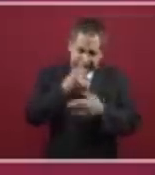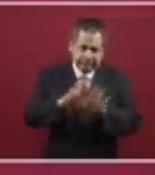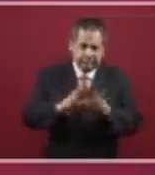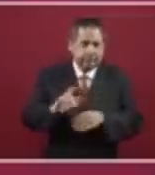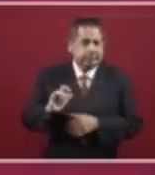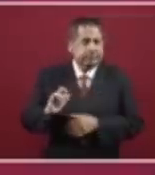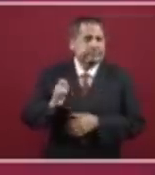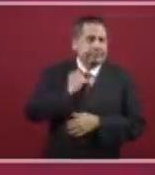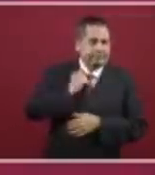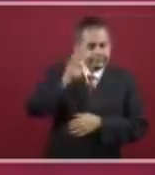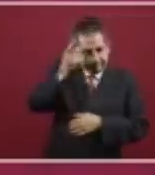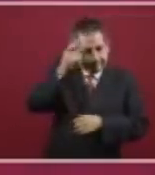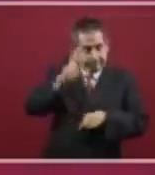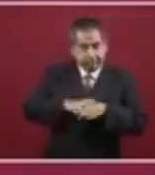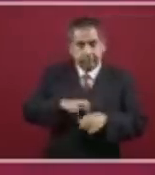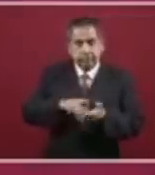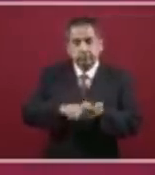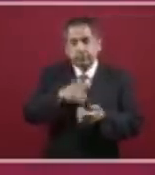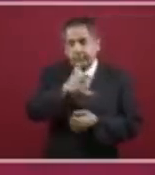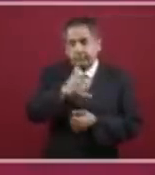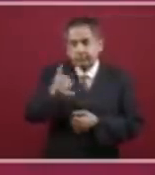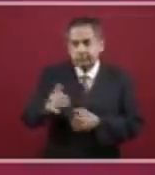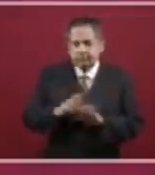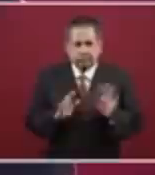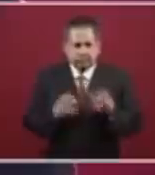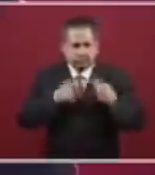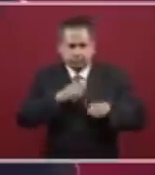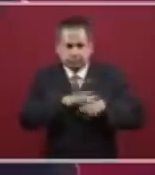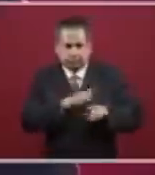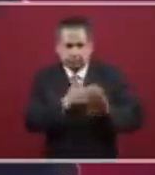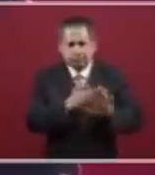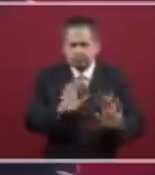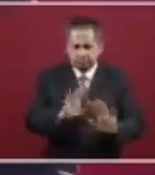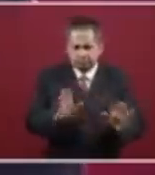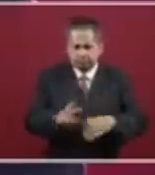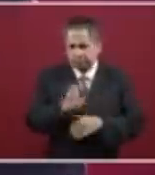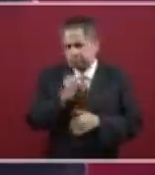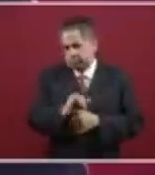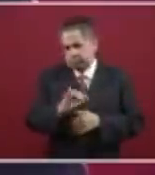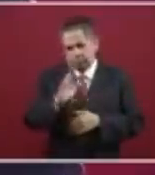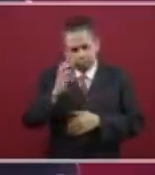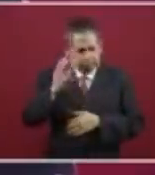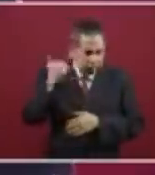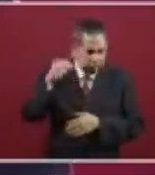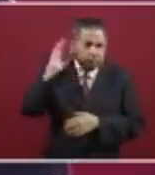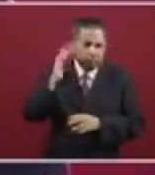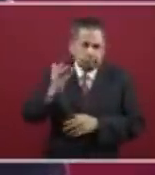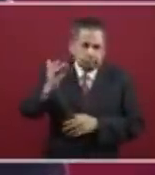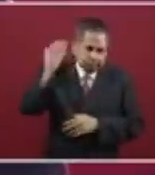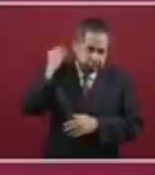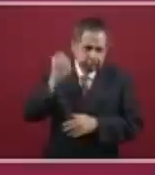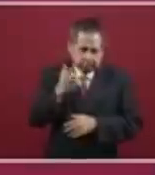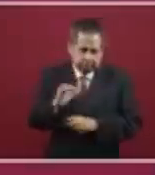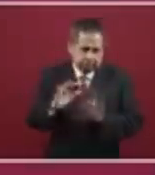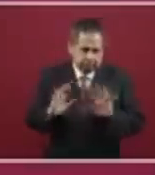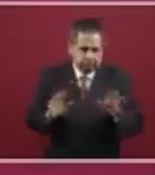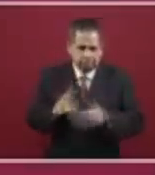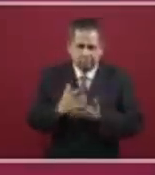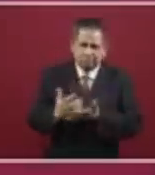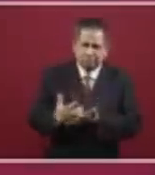un ejemplo y no es nada personal, así eran las cosas antes.